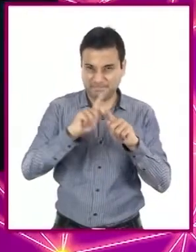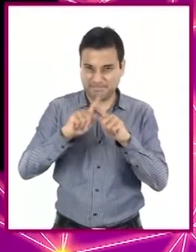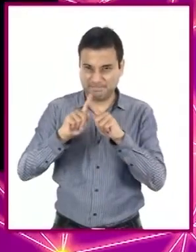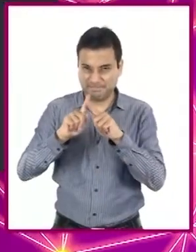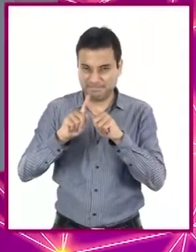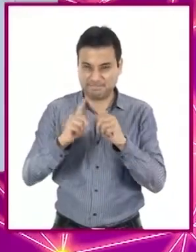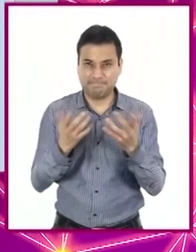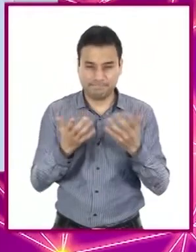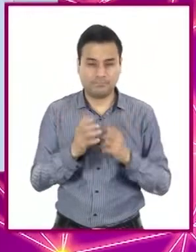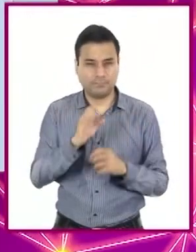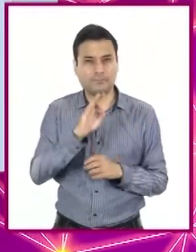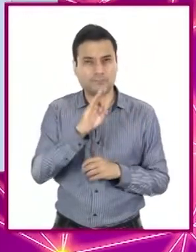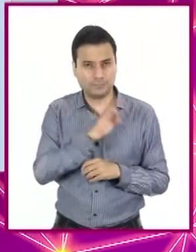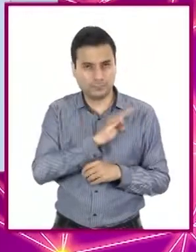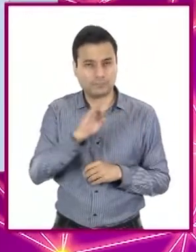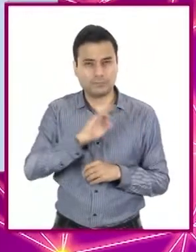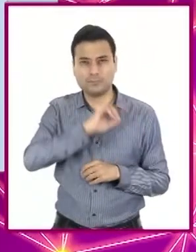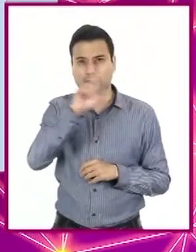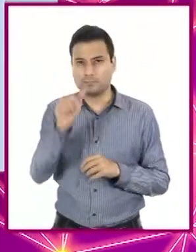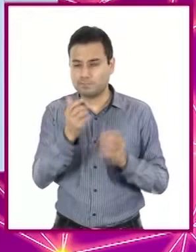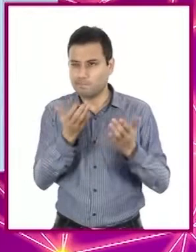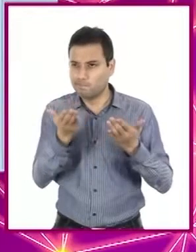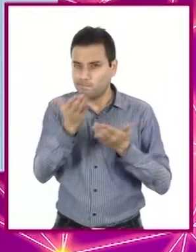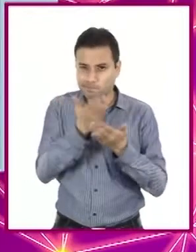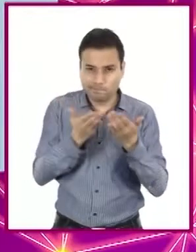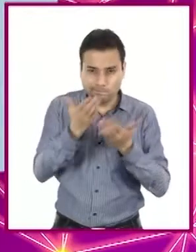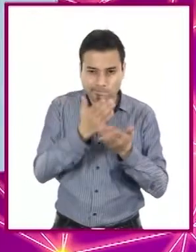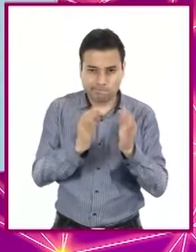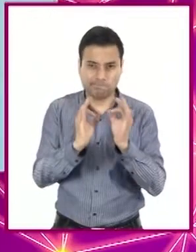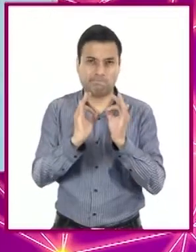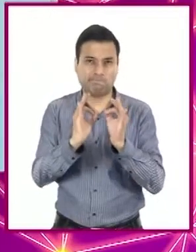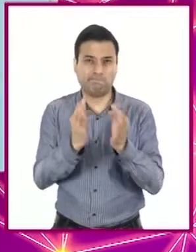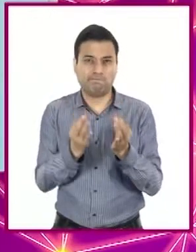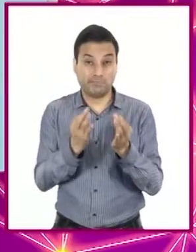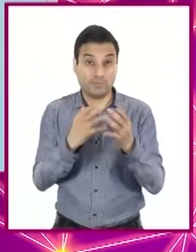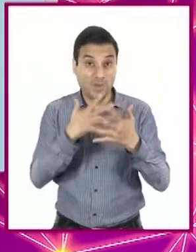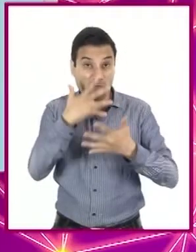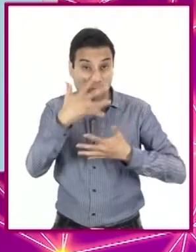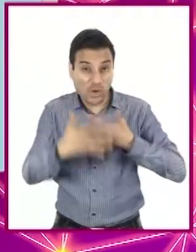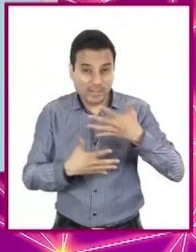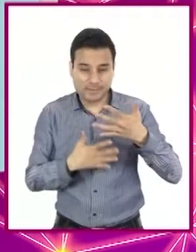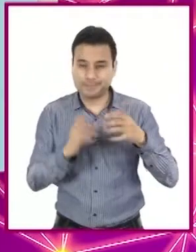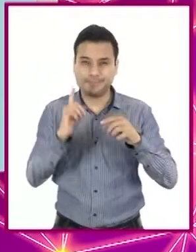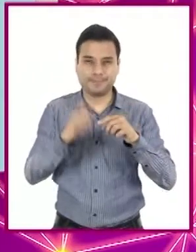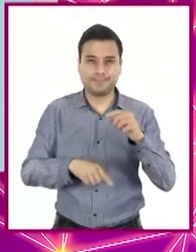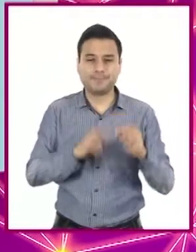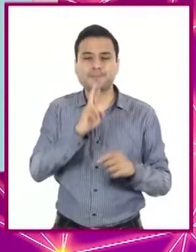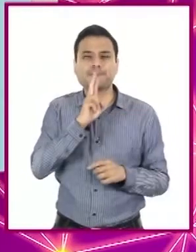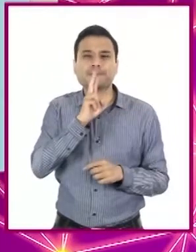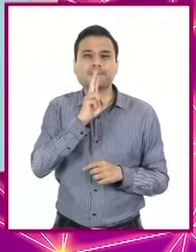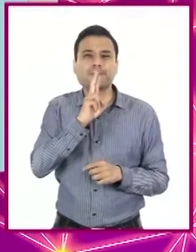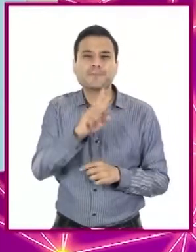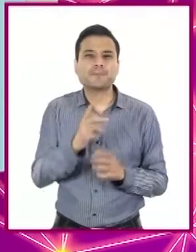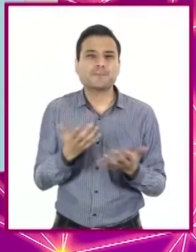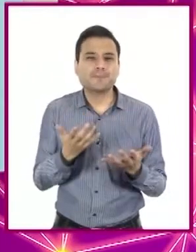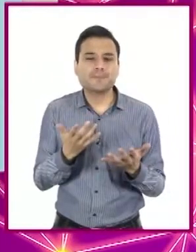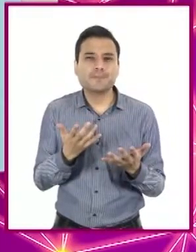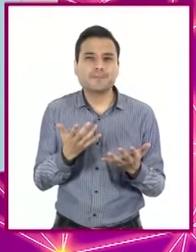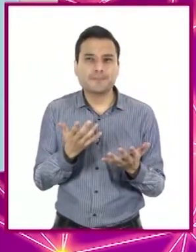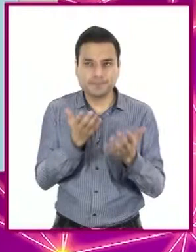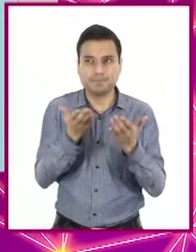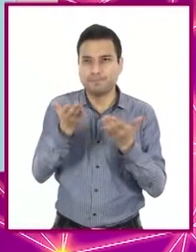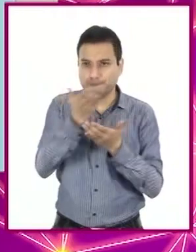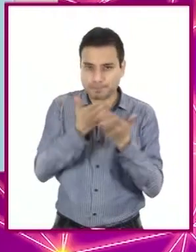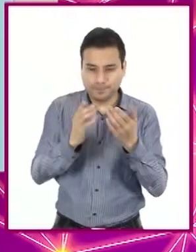arte, permitirá que exista un total repudio a la violencia en todas sus formas y se prefiera la implementación de mecanismos